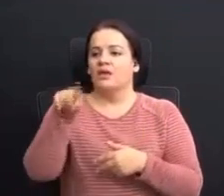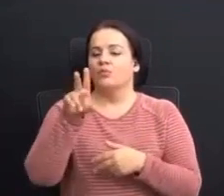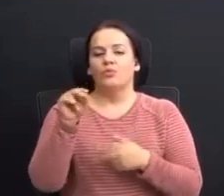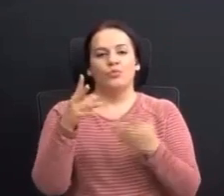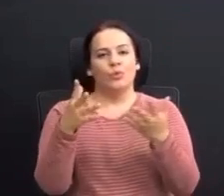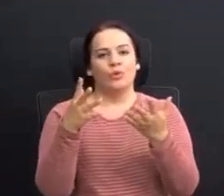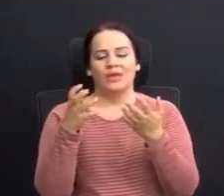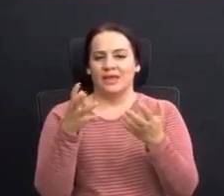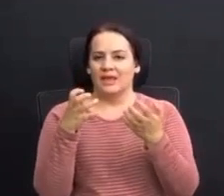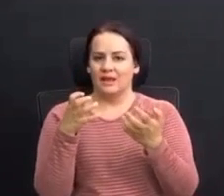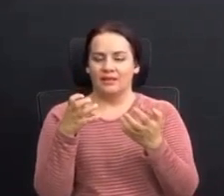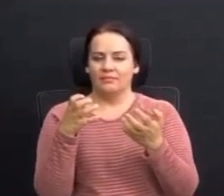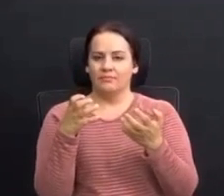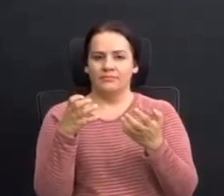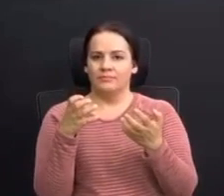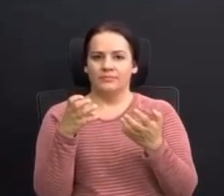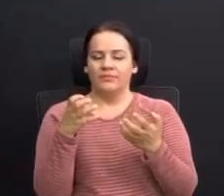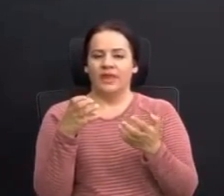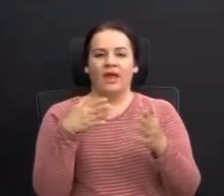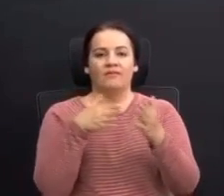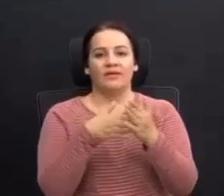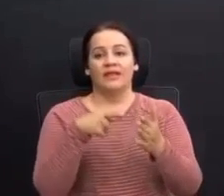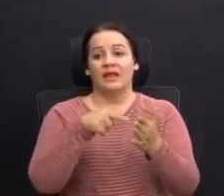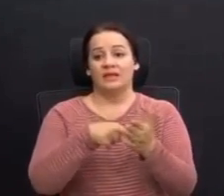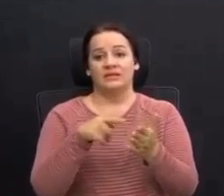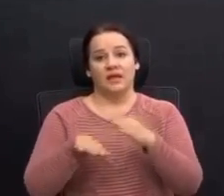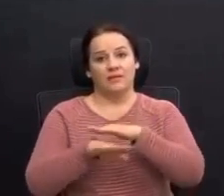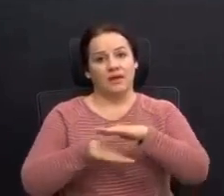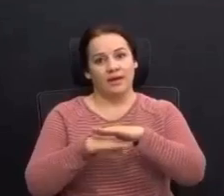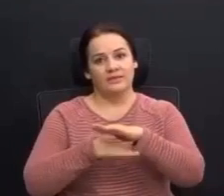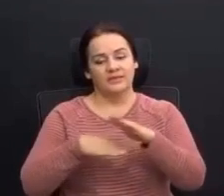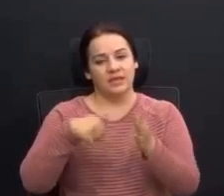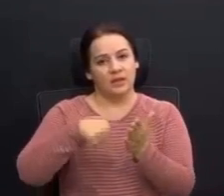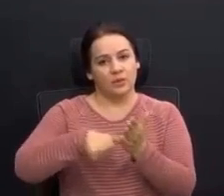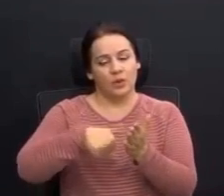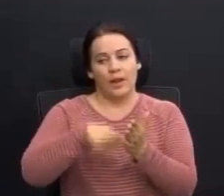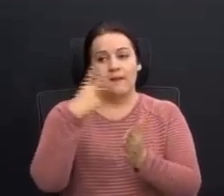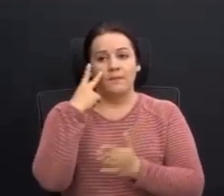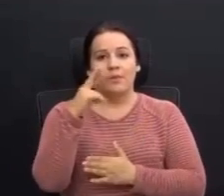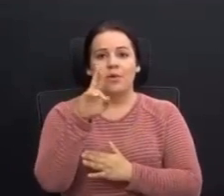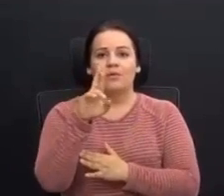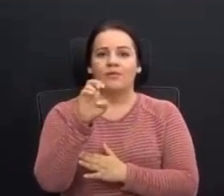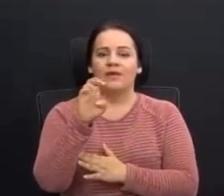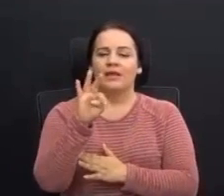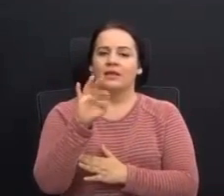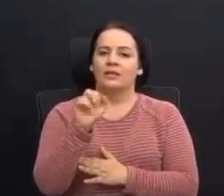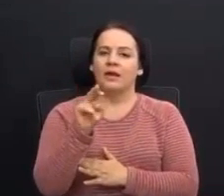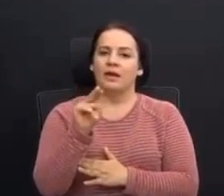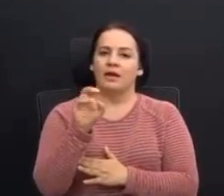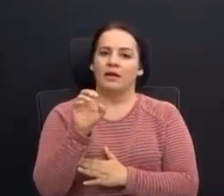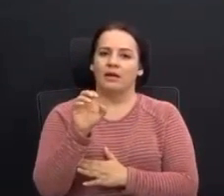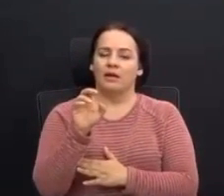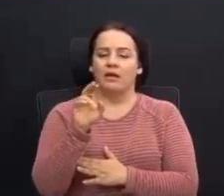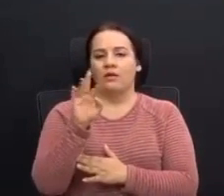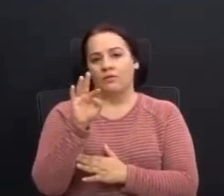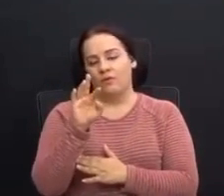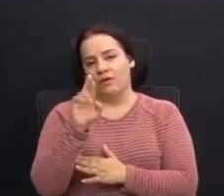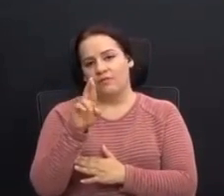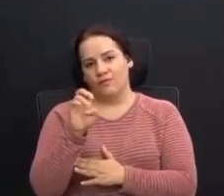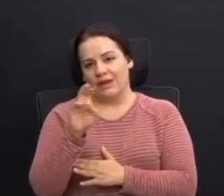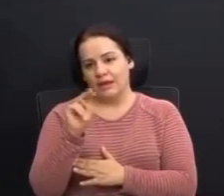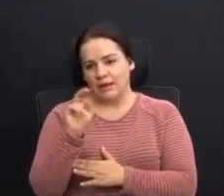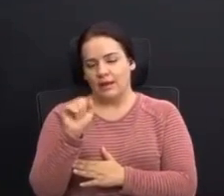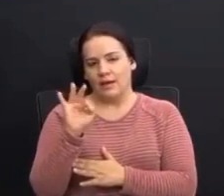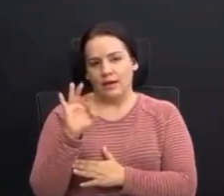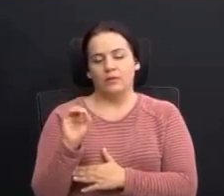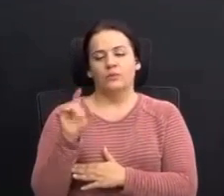afectar esa base electoral. Entonces por eso vemos a don Renato, que es un filósofo, no es un ingeniero agrónomo, es un filósofo, entonces sale con una posición